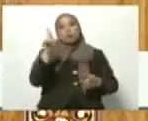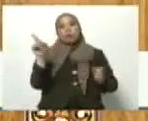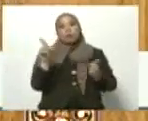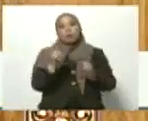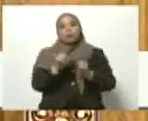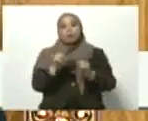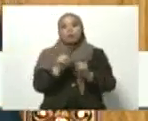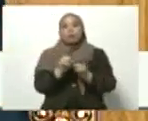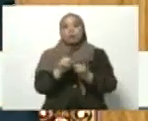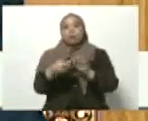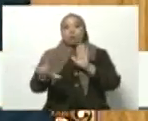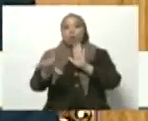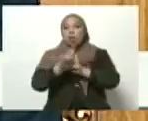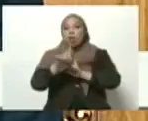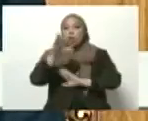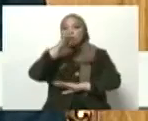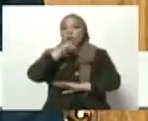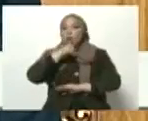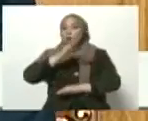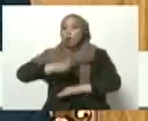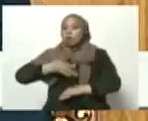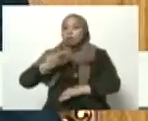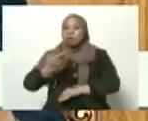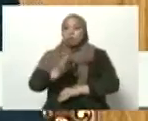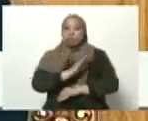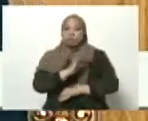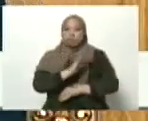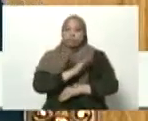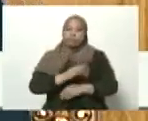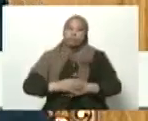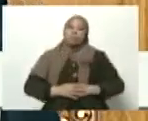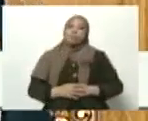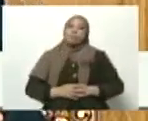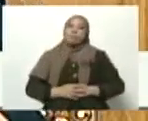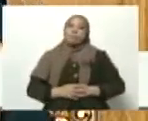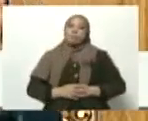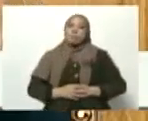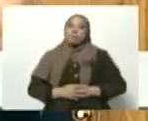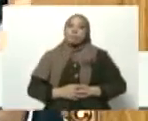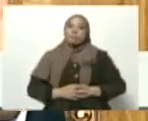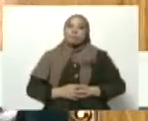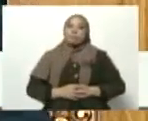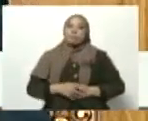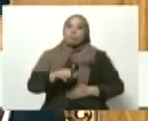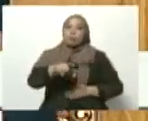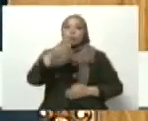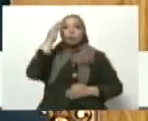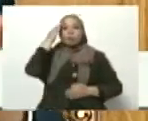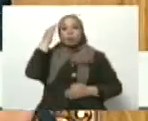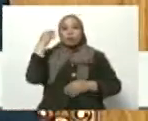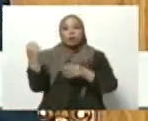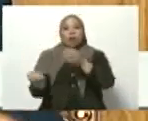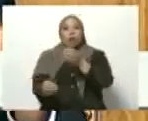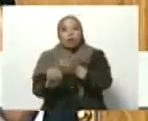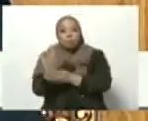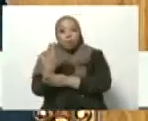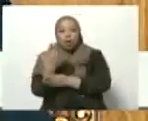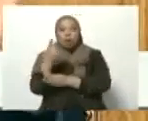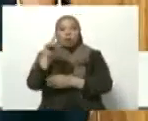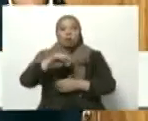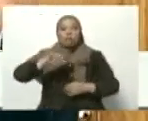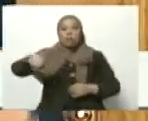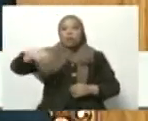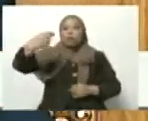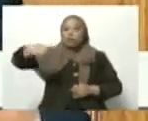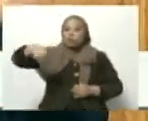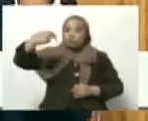cumplir leyes que no son de sus países, sino de Estados Unidos. Parte otra vez. Y lo que usted dice, mire, en mayo, en junio, pero yo le podría decirle por otras